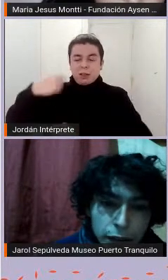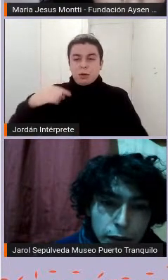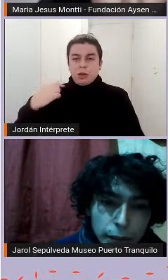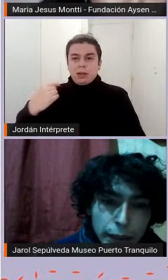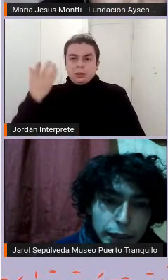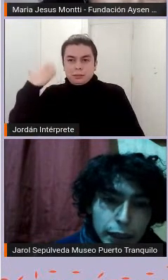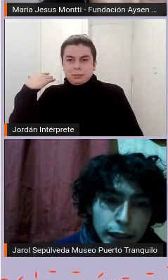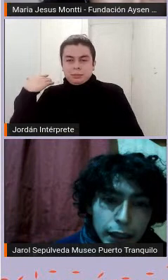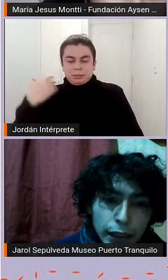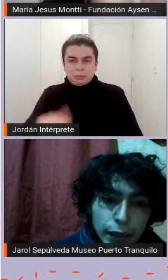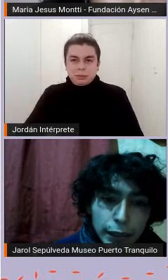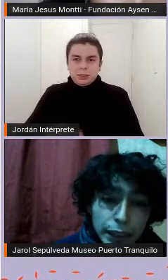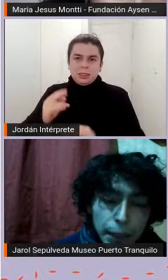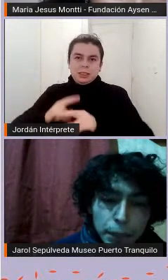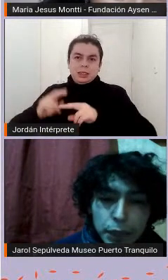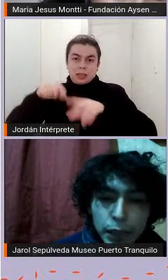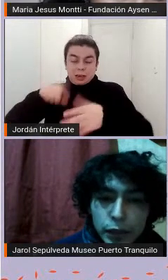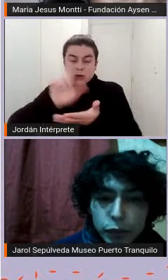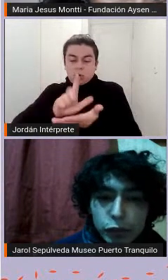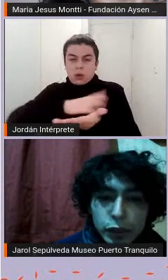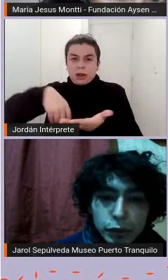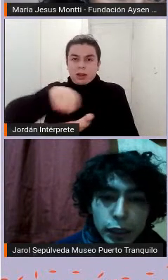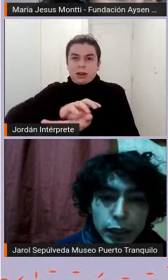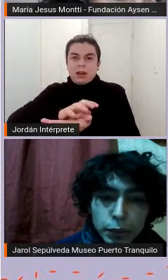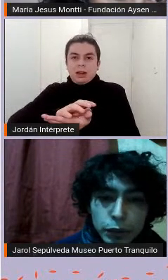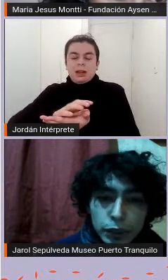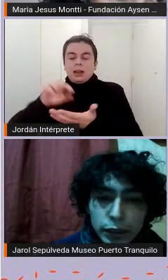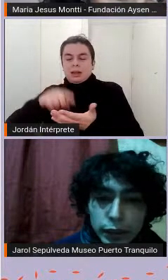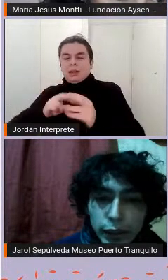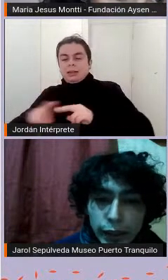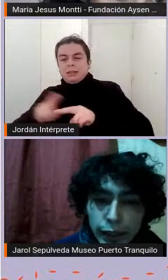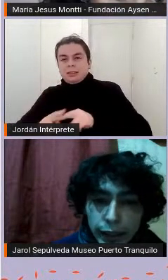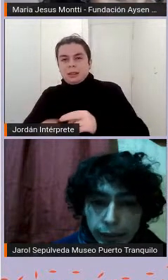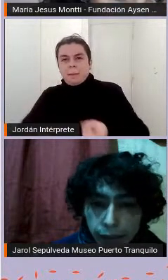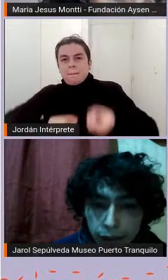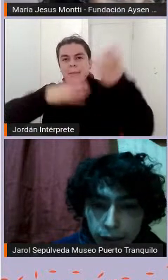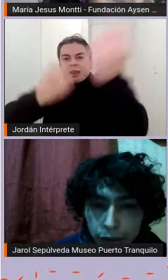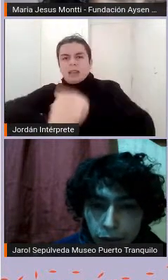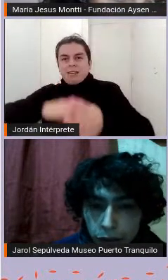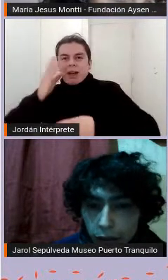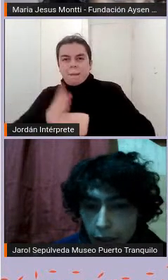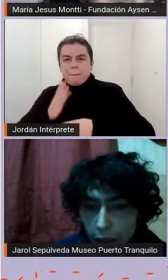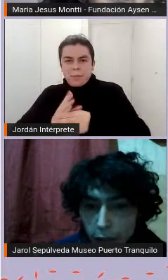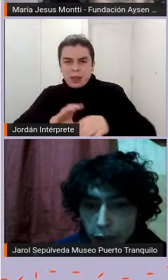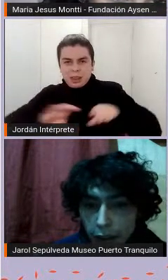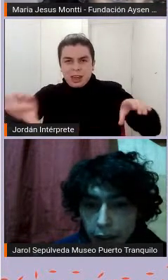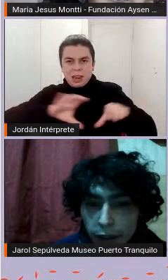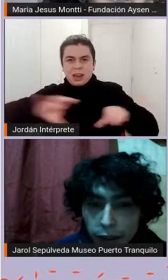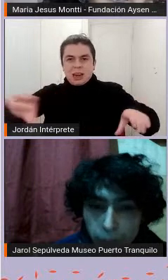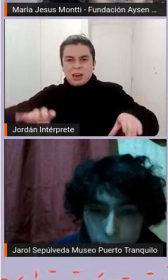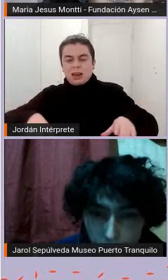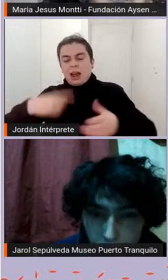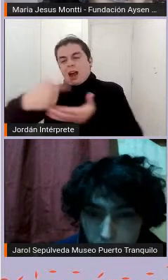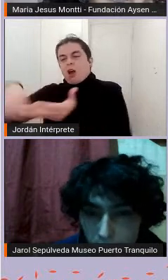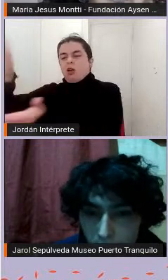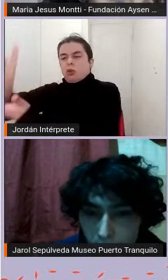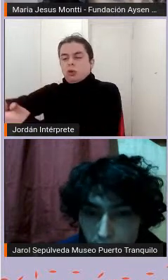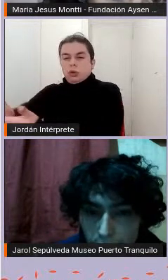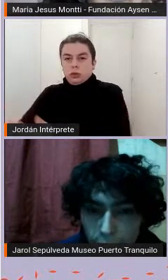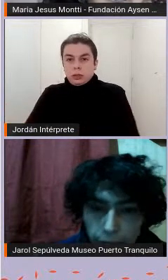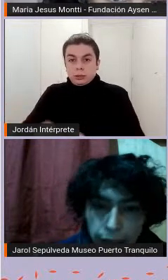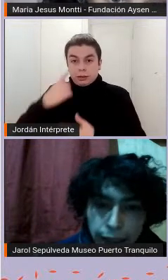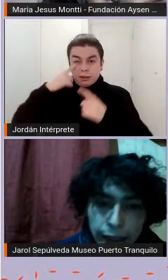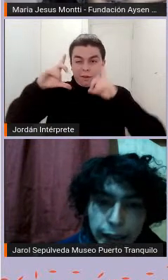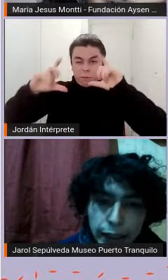exportaban, ¿cierto?, materias primas o recursos naturales a Puerto Cristal. La siguiente es una foto de la comunidad, pero de fondo se